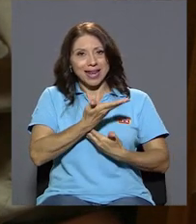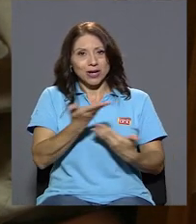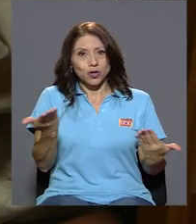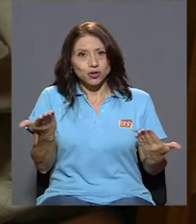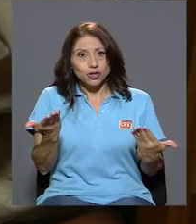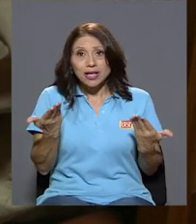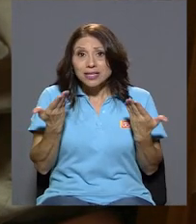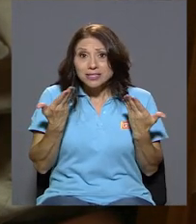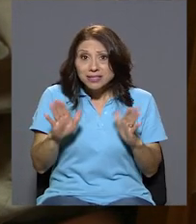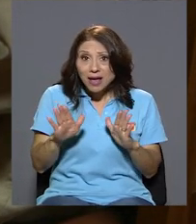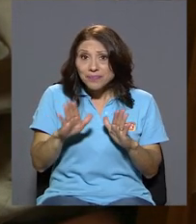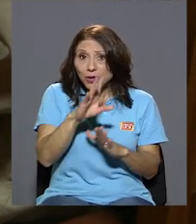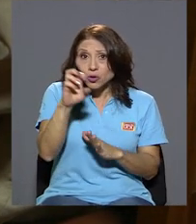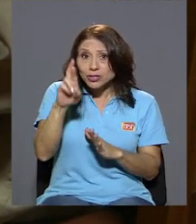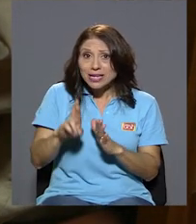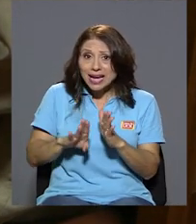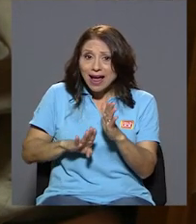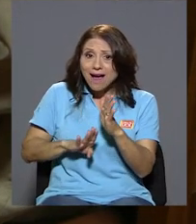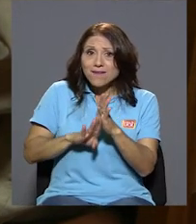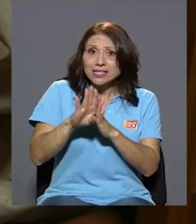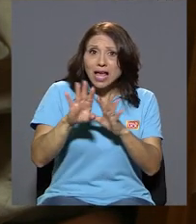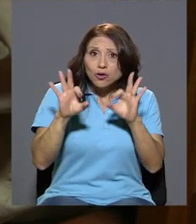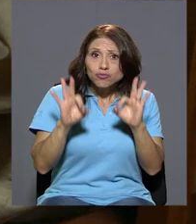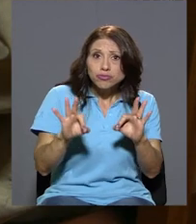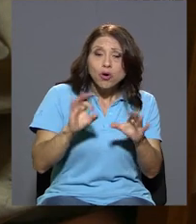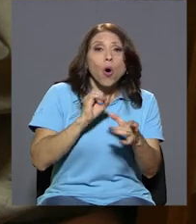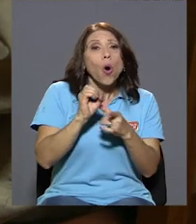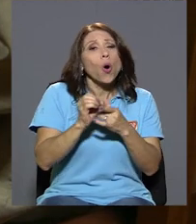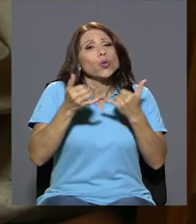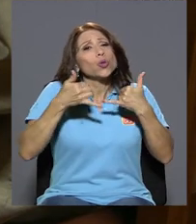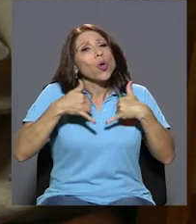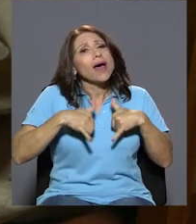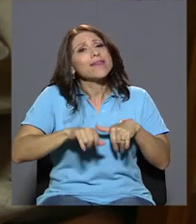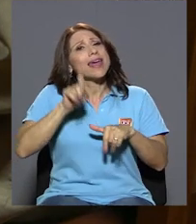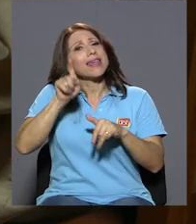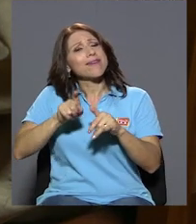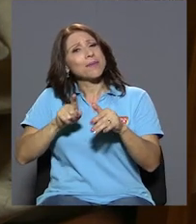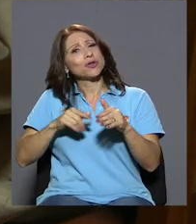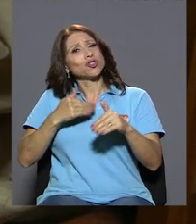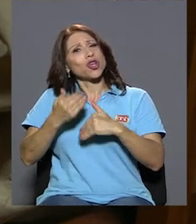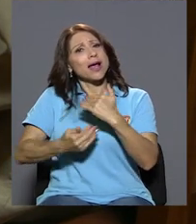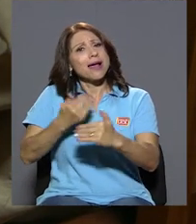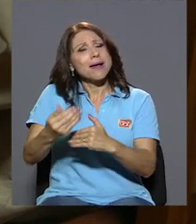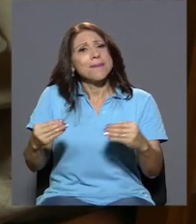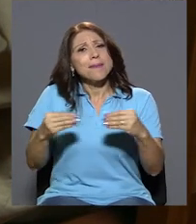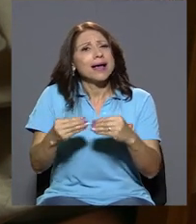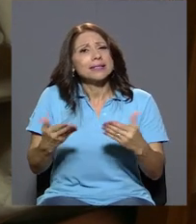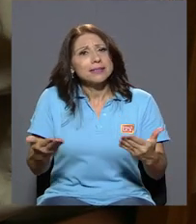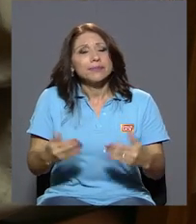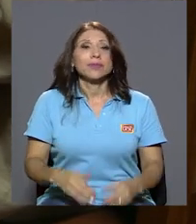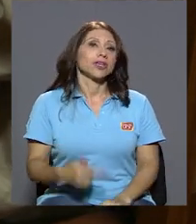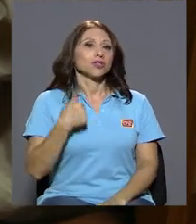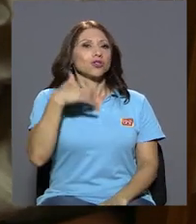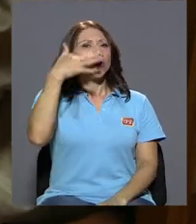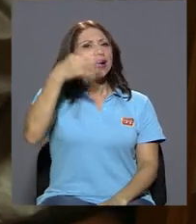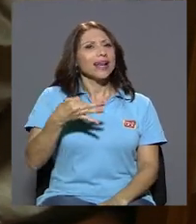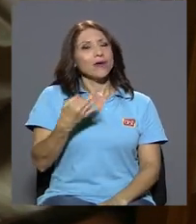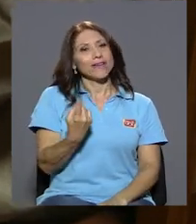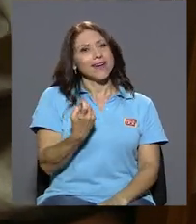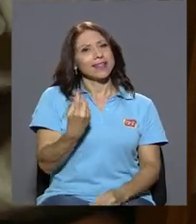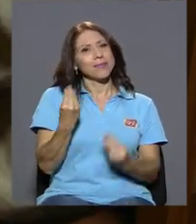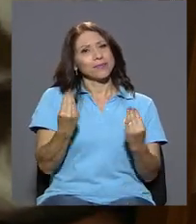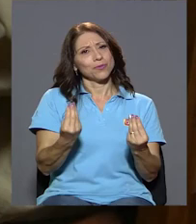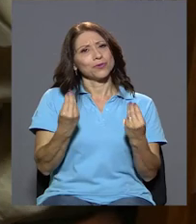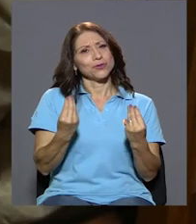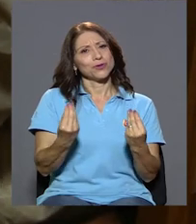hemos avanzado suficientemente en costa rica o tenemos que dar todavía pasos mucho más grandes yo creo que nos falta mucho